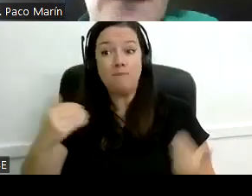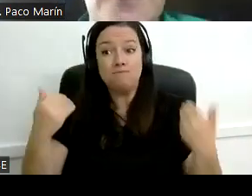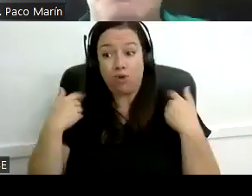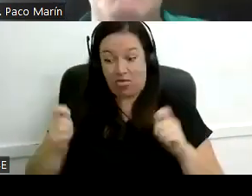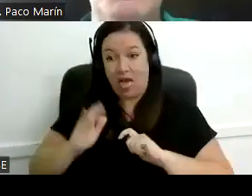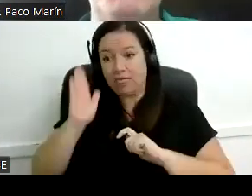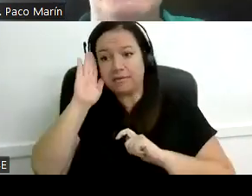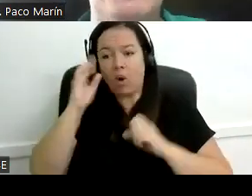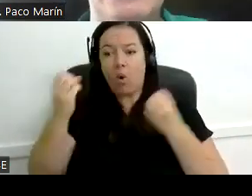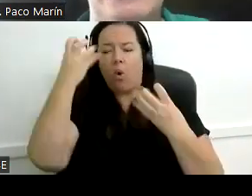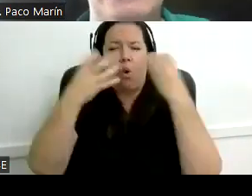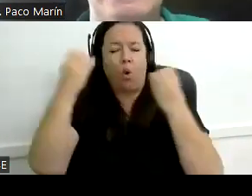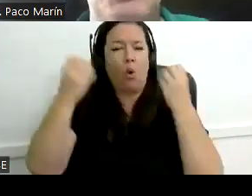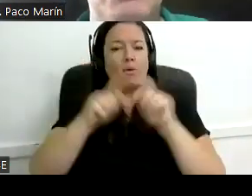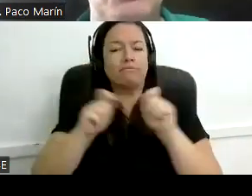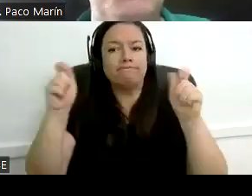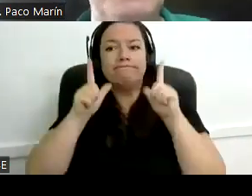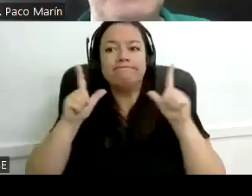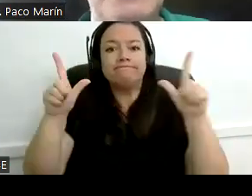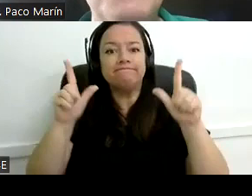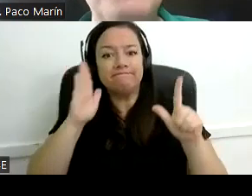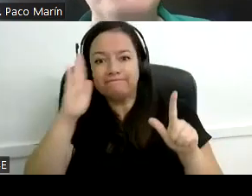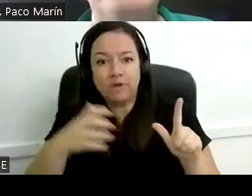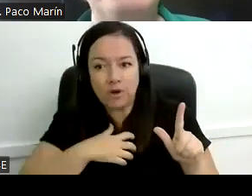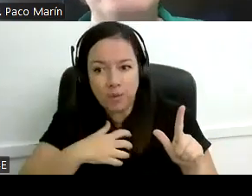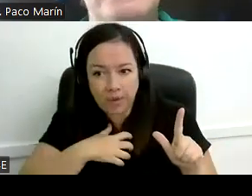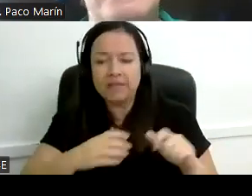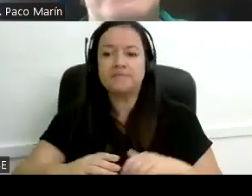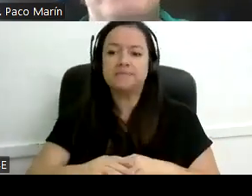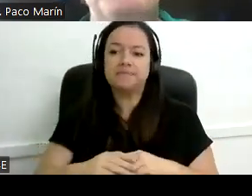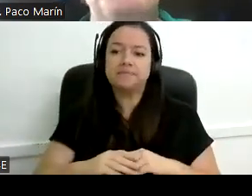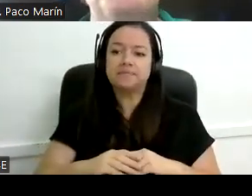que es el más implicado en que podamos dormir tranquilamente.